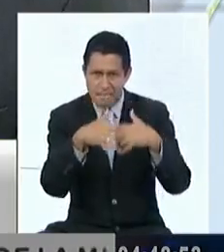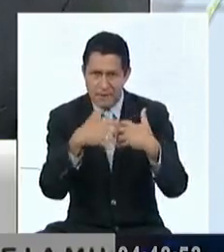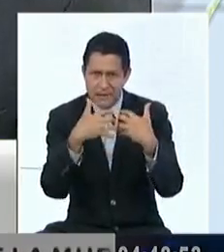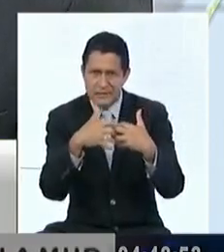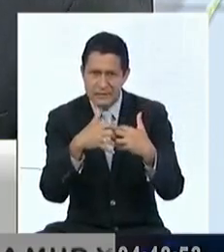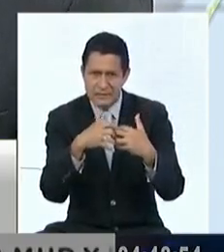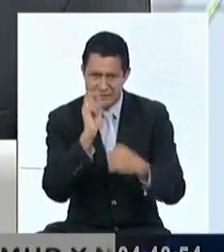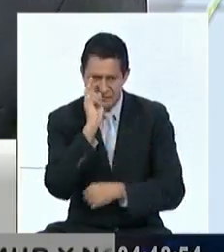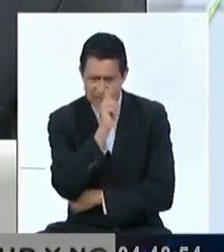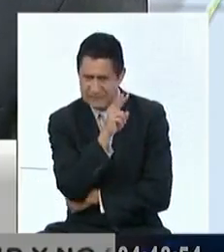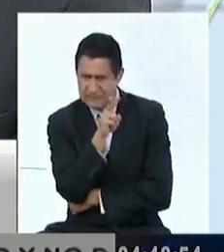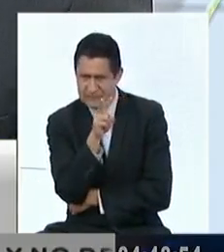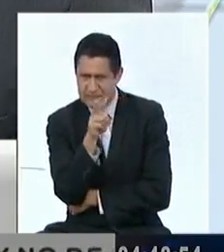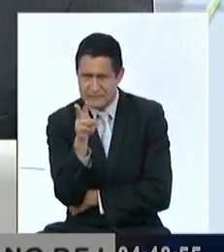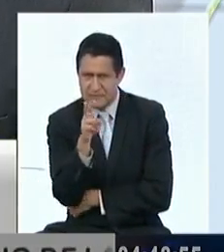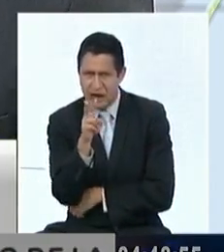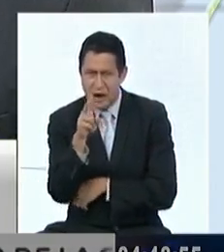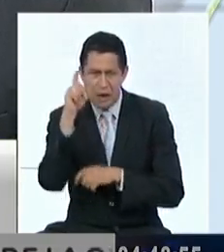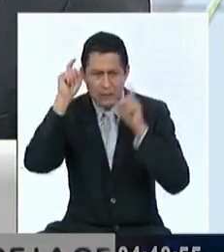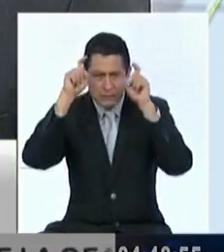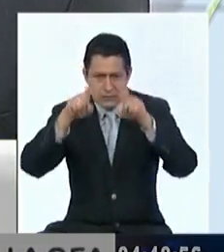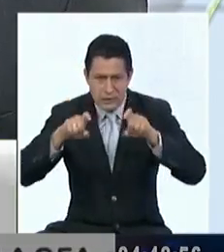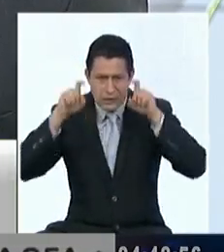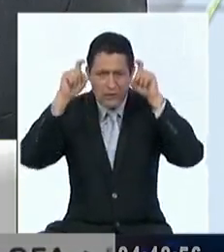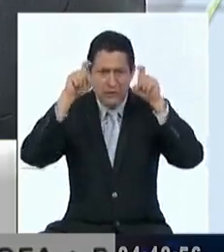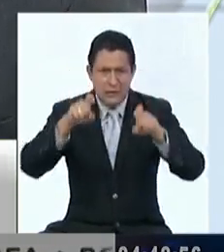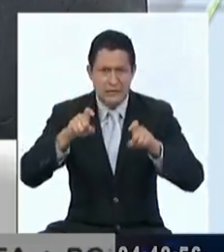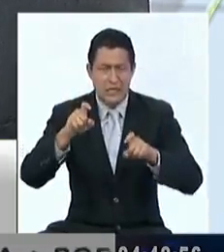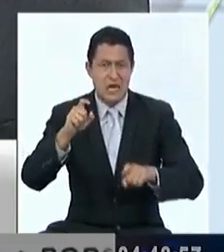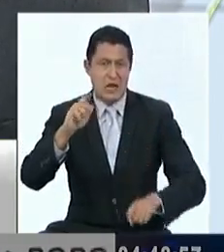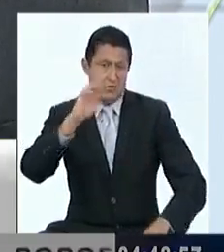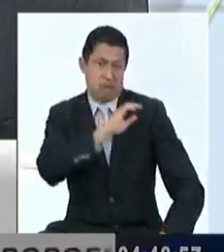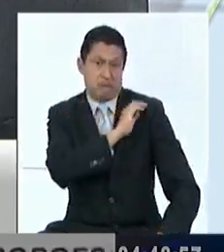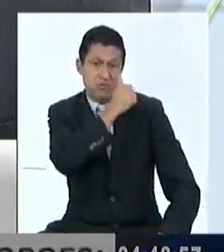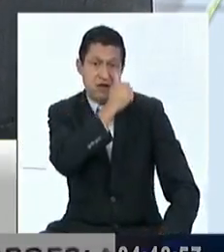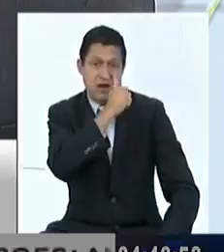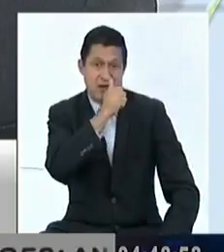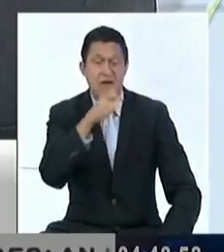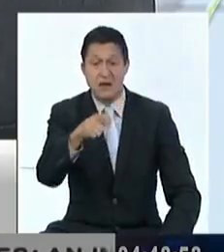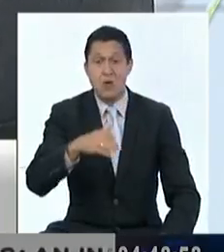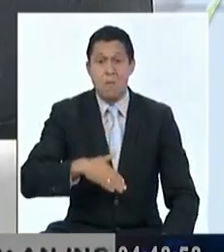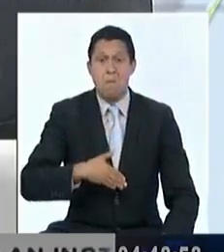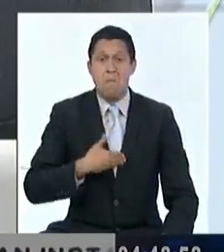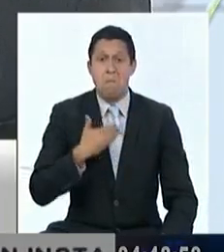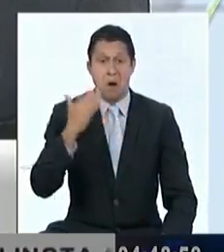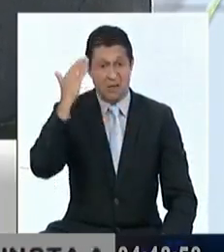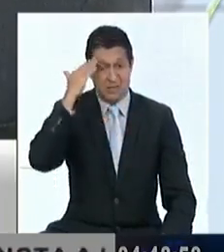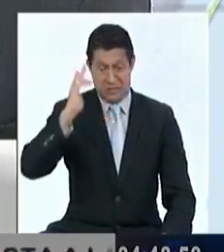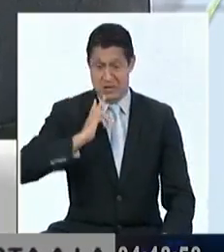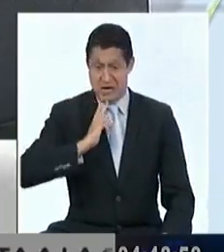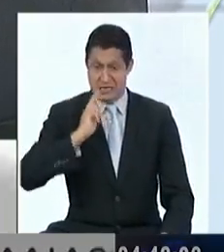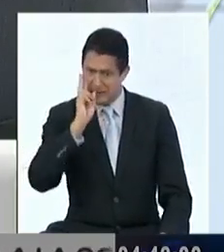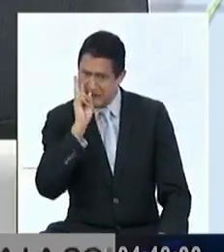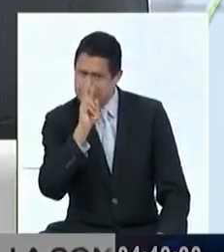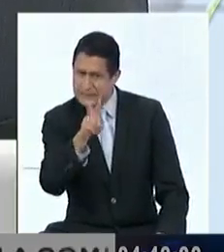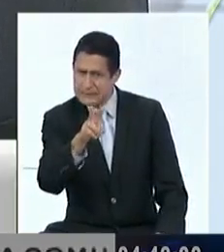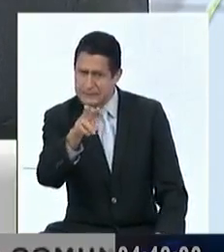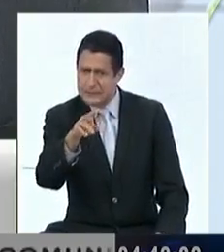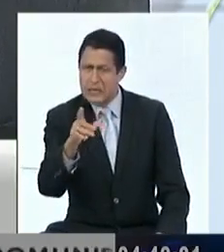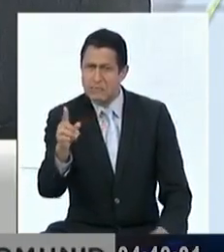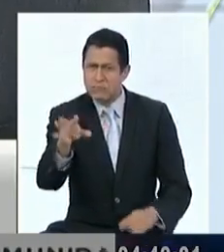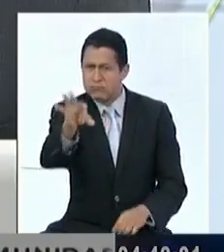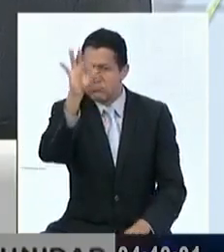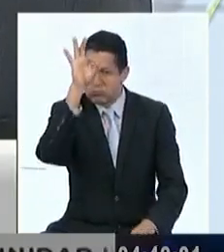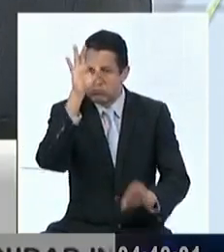genere formación a estos gerentes para que ellos realmente tengan la capacidad de ser asertivos a la hora de colocar